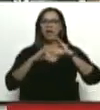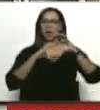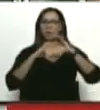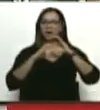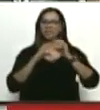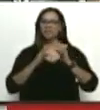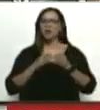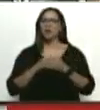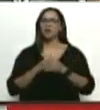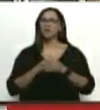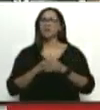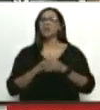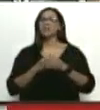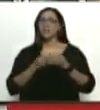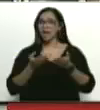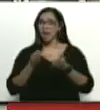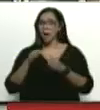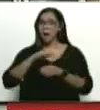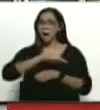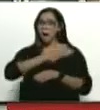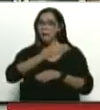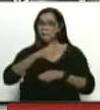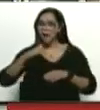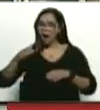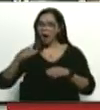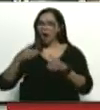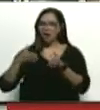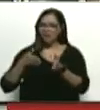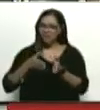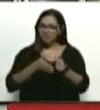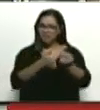mares por el Istmo, allá en Panamá.